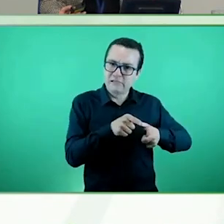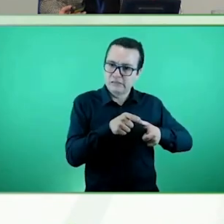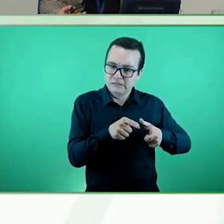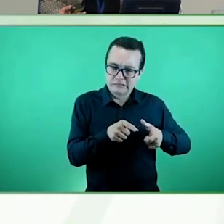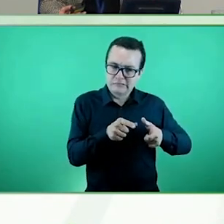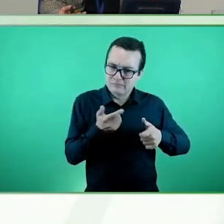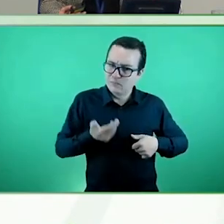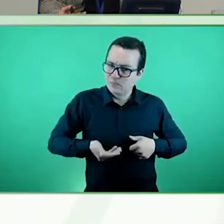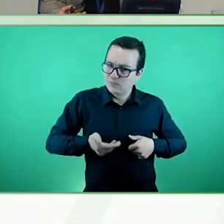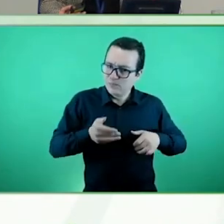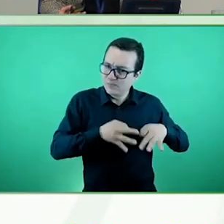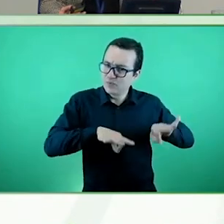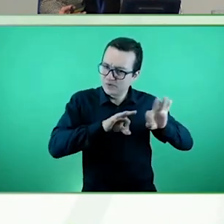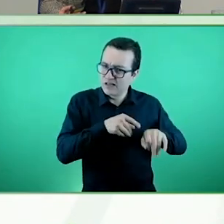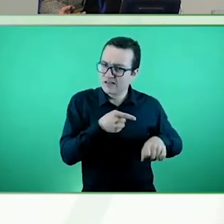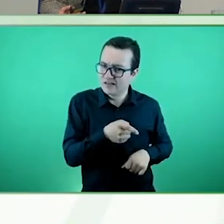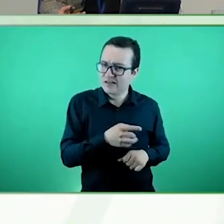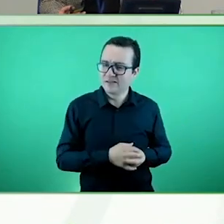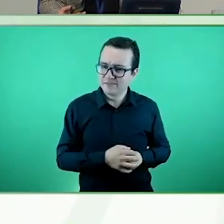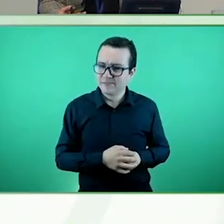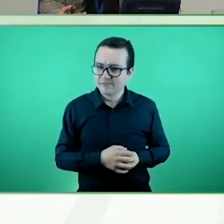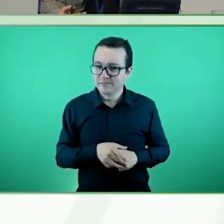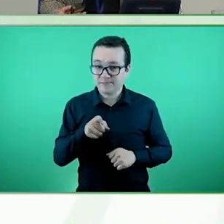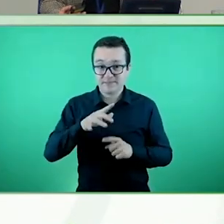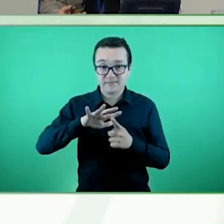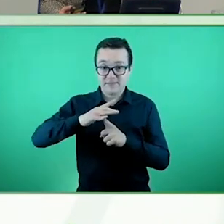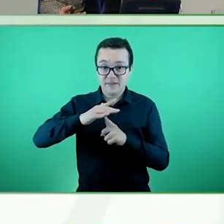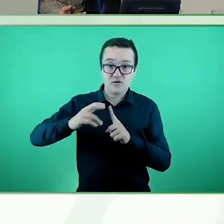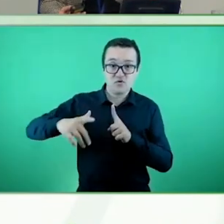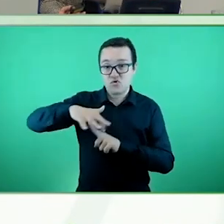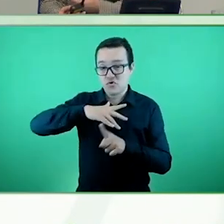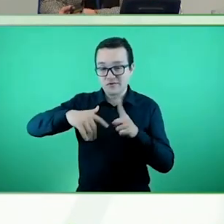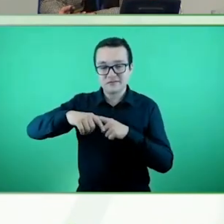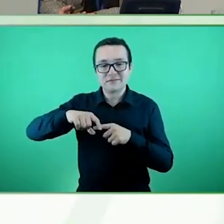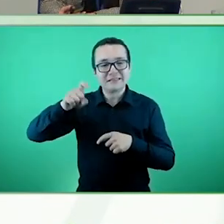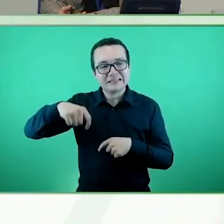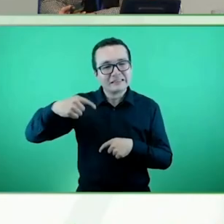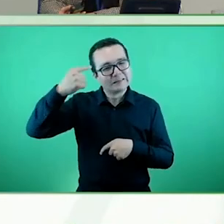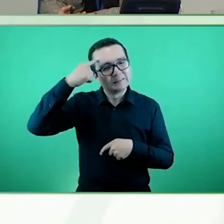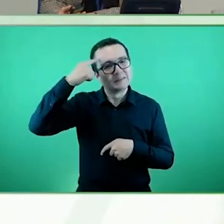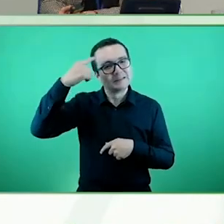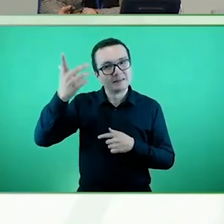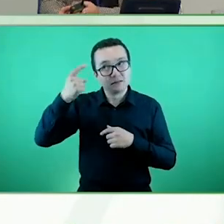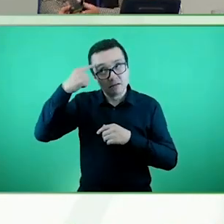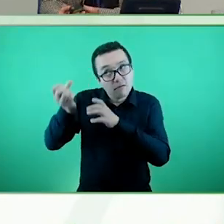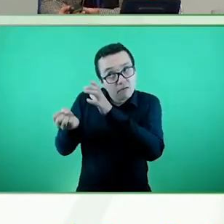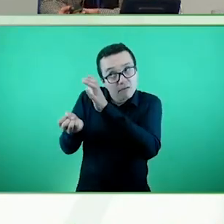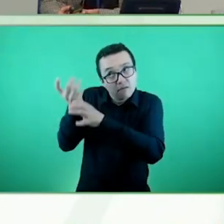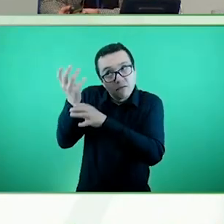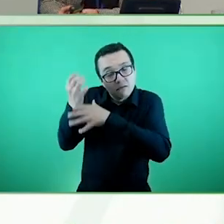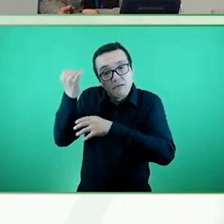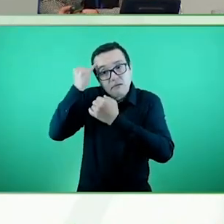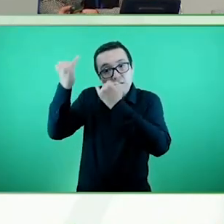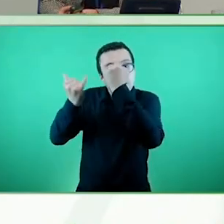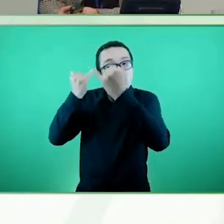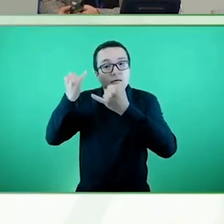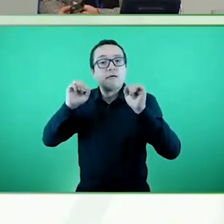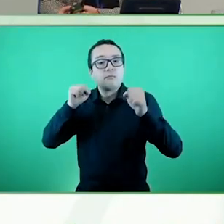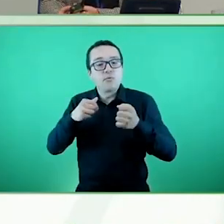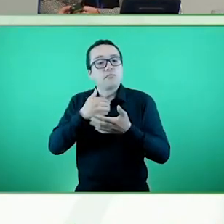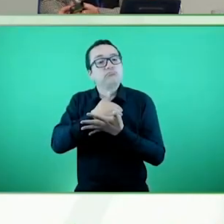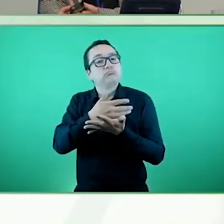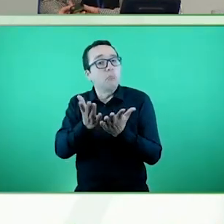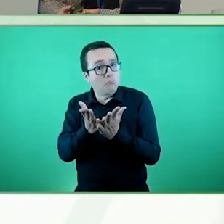En este contexto deberíamos pensar que el emprendimiento podría ser una opción, una alternativa